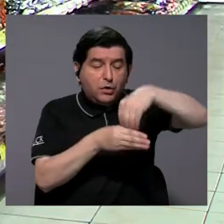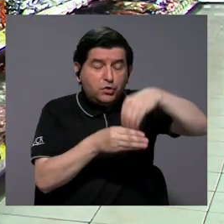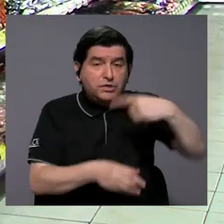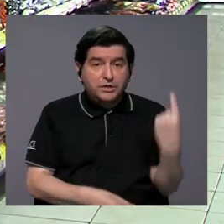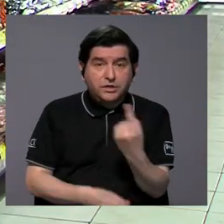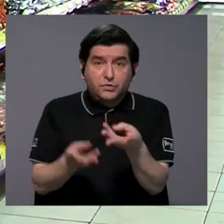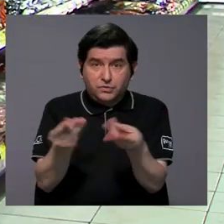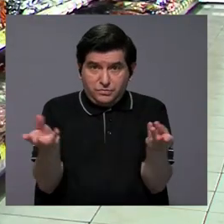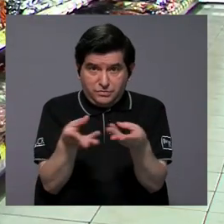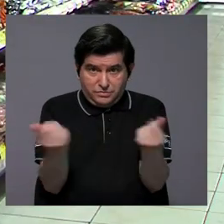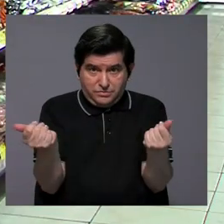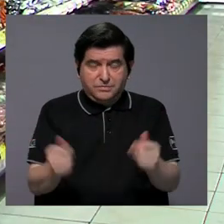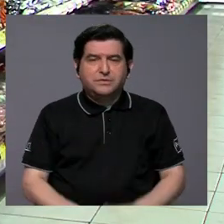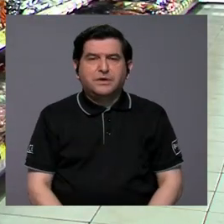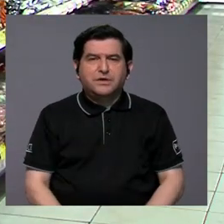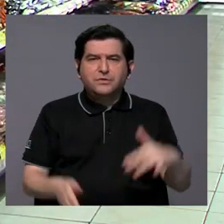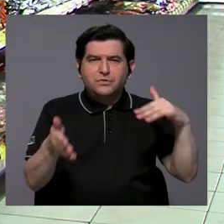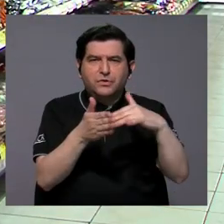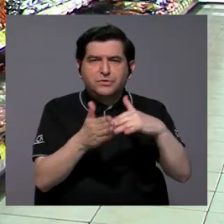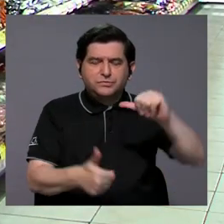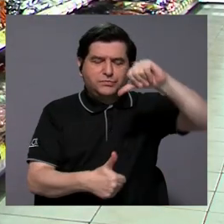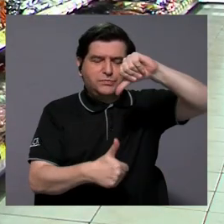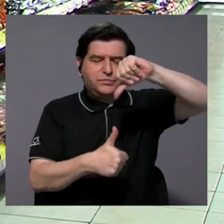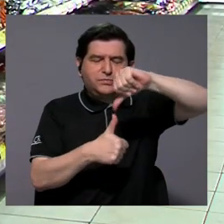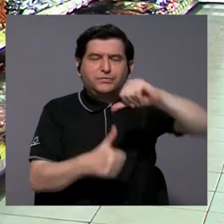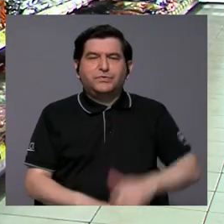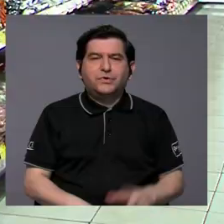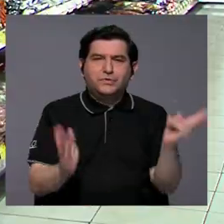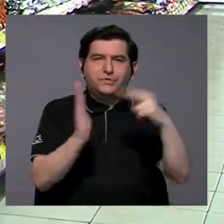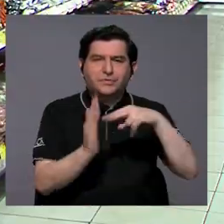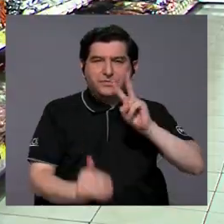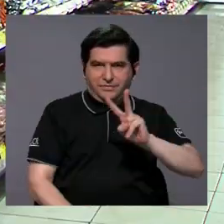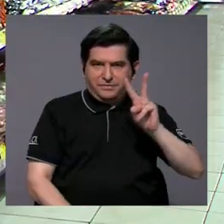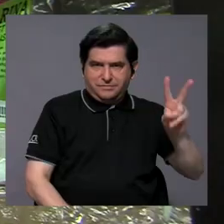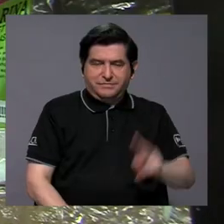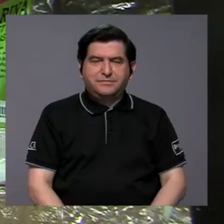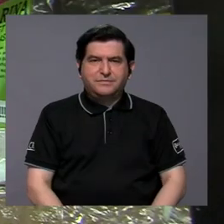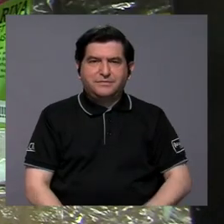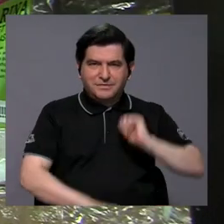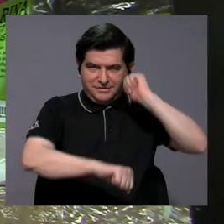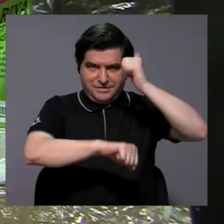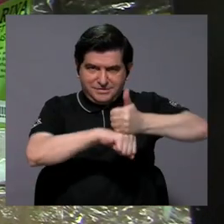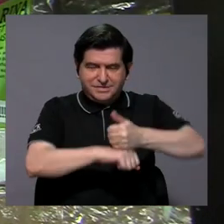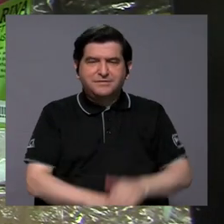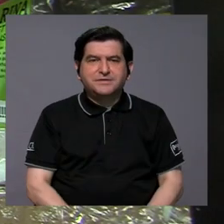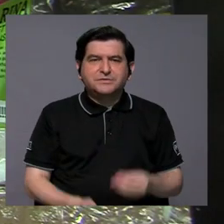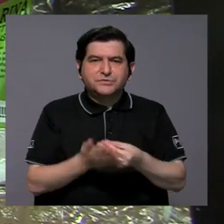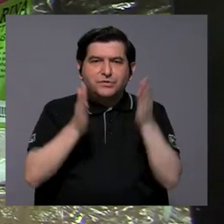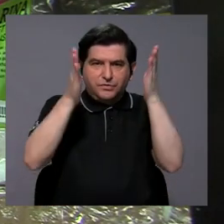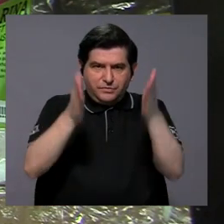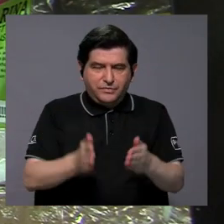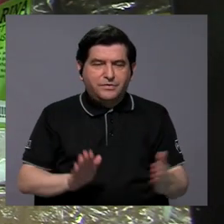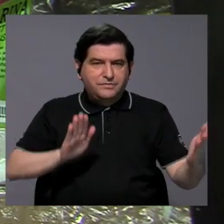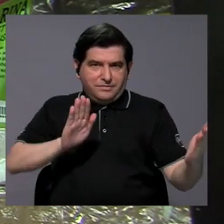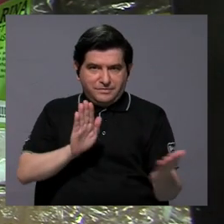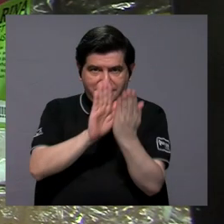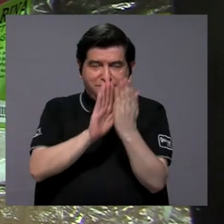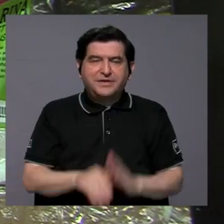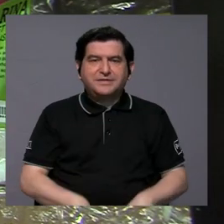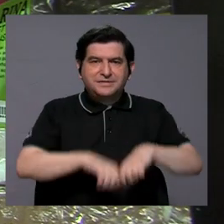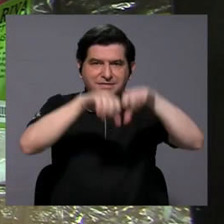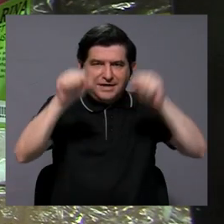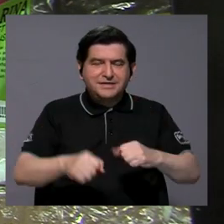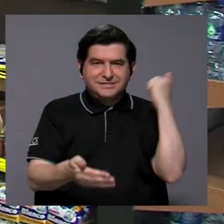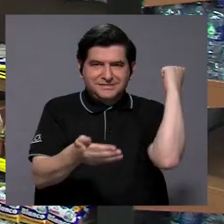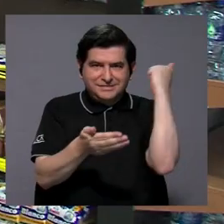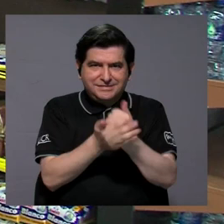cada producto. Un estudio centroamericano del 2022 concluyó que los consumidores expuestos al sistema